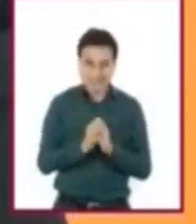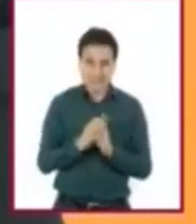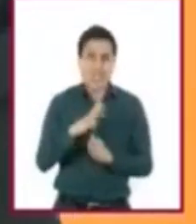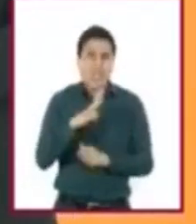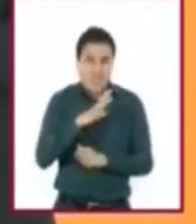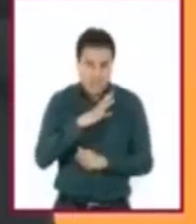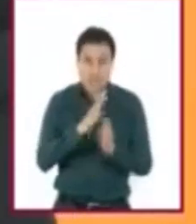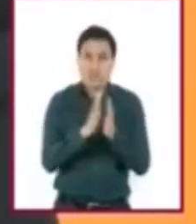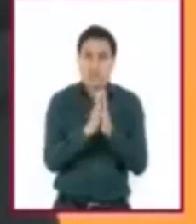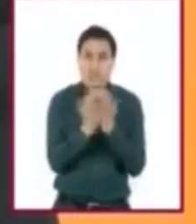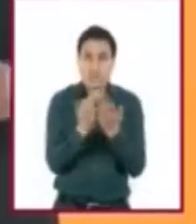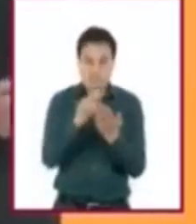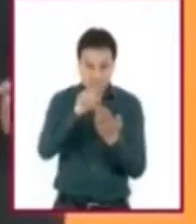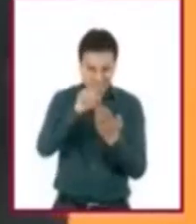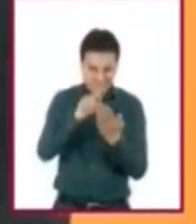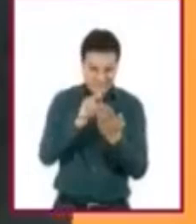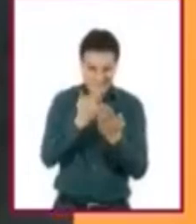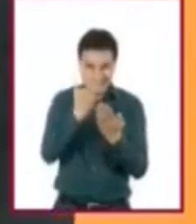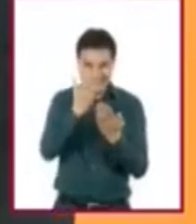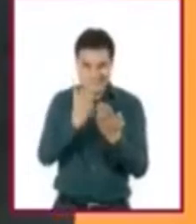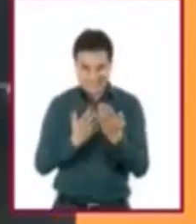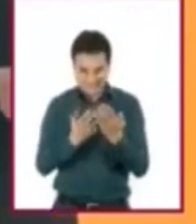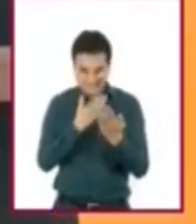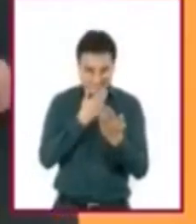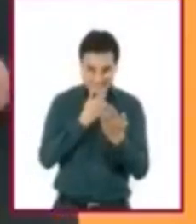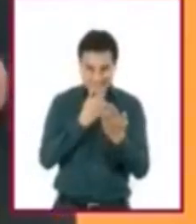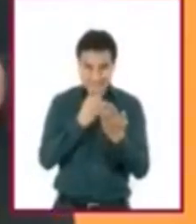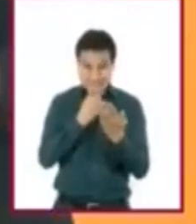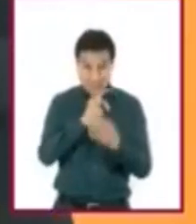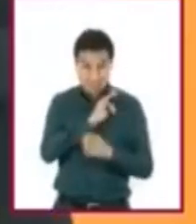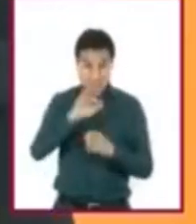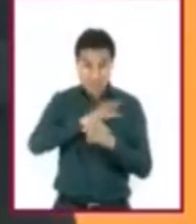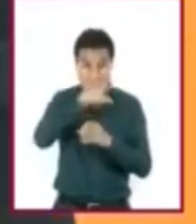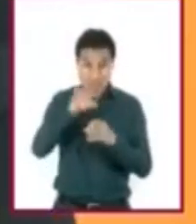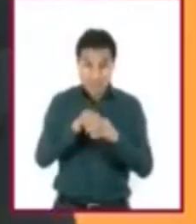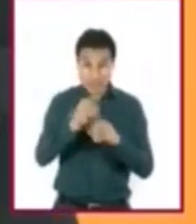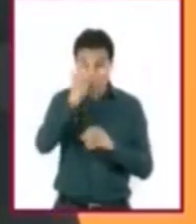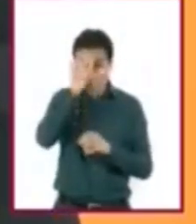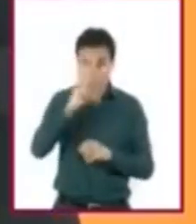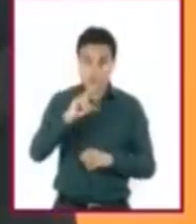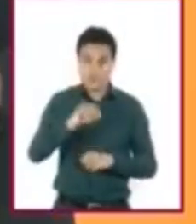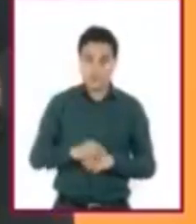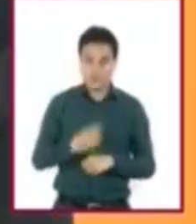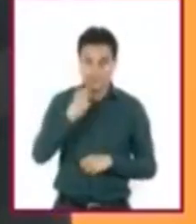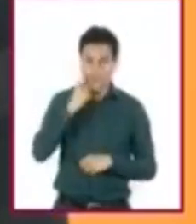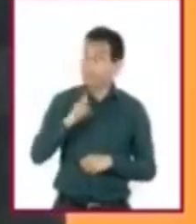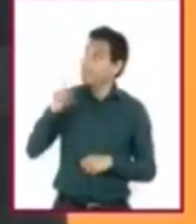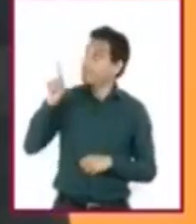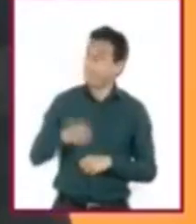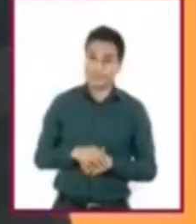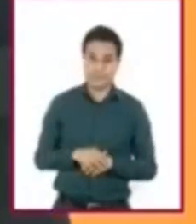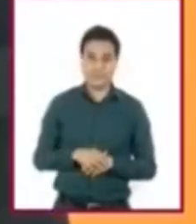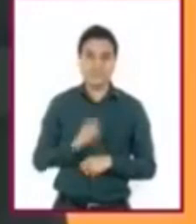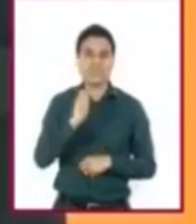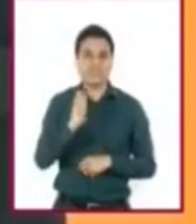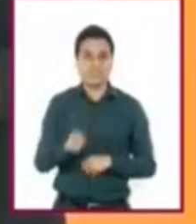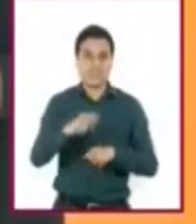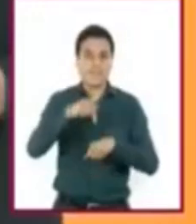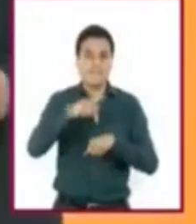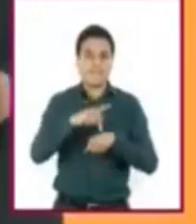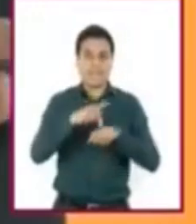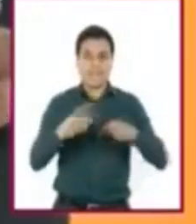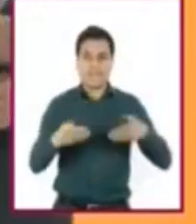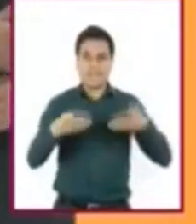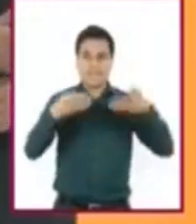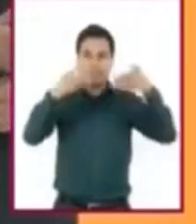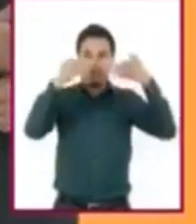no hay permite saber completamente lo que pasó. Por ejemplo, en pantalla podemos ver una estela que por el paso del tiempo y el